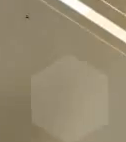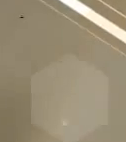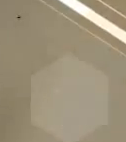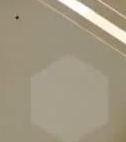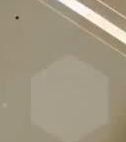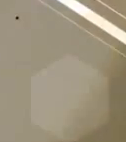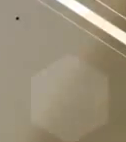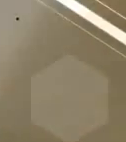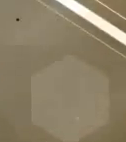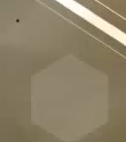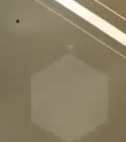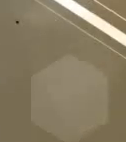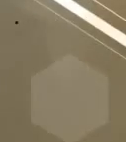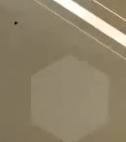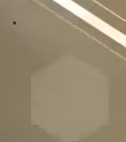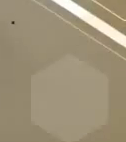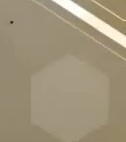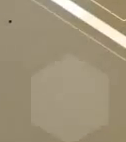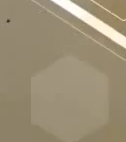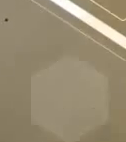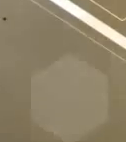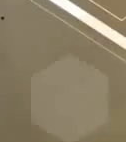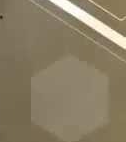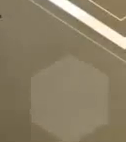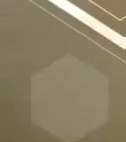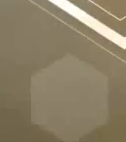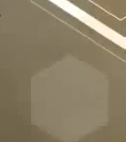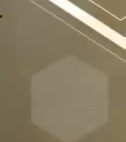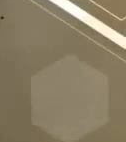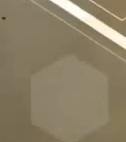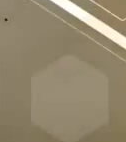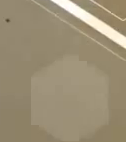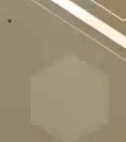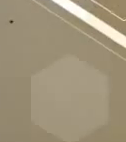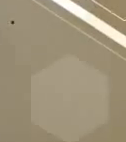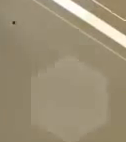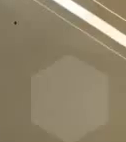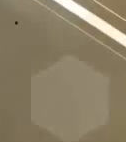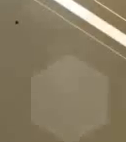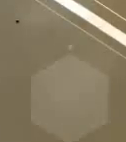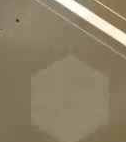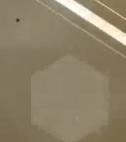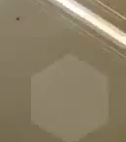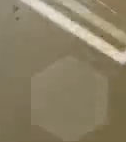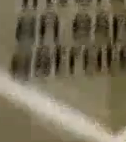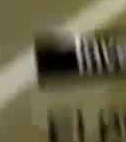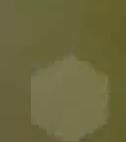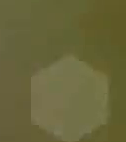El país no contaba con inversiones en espacios estratégicos.